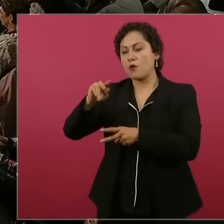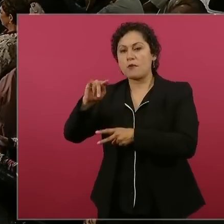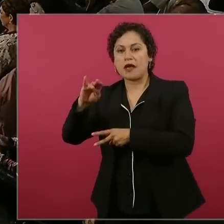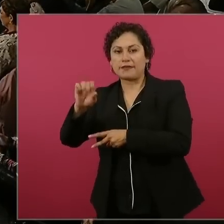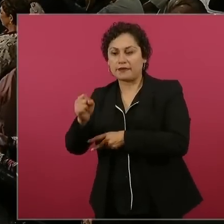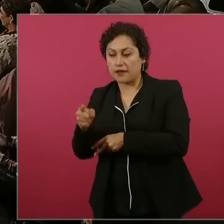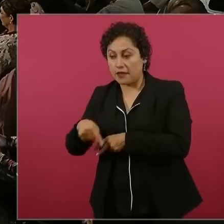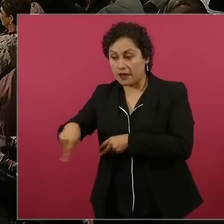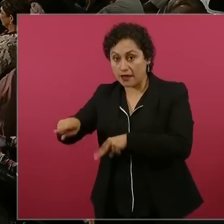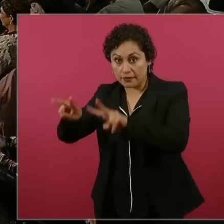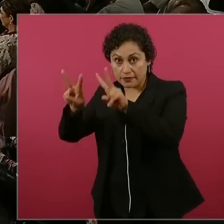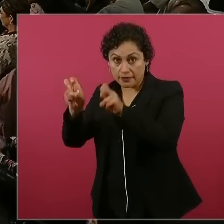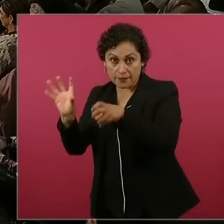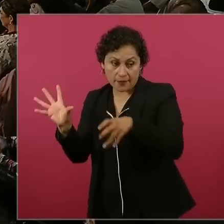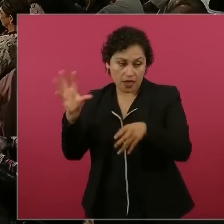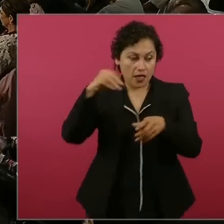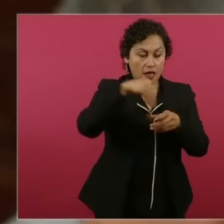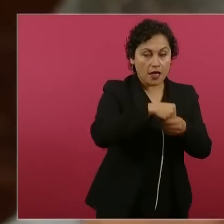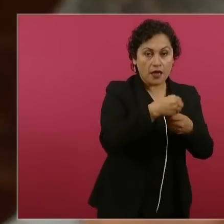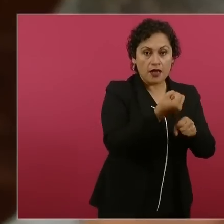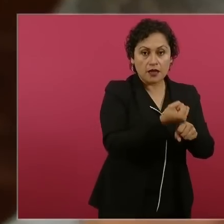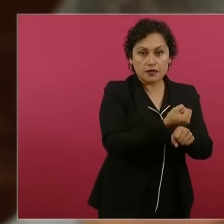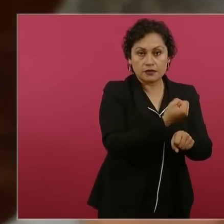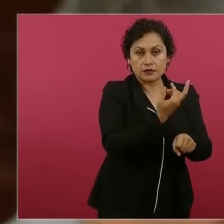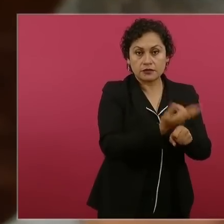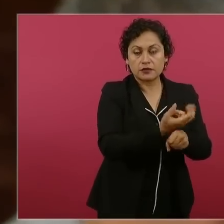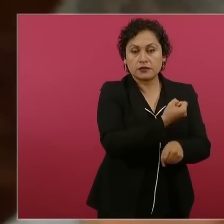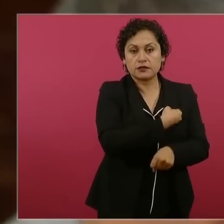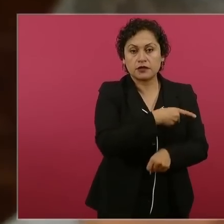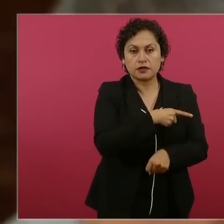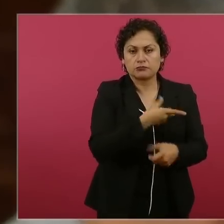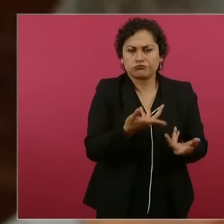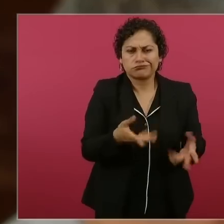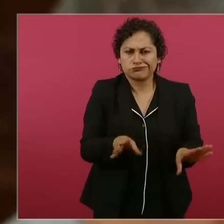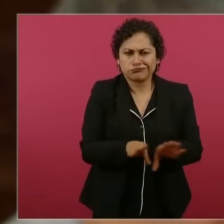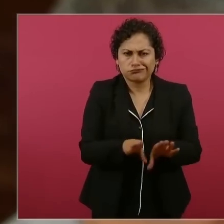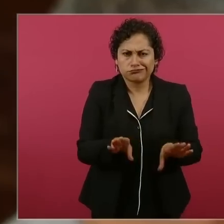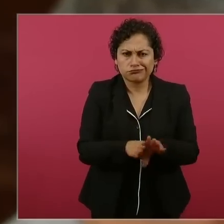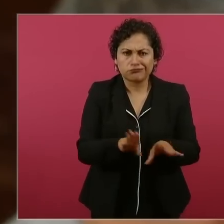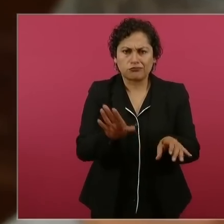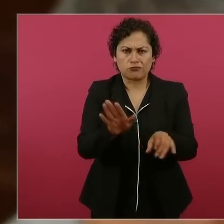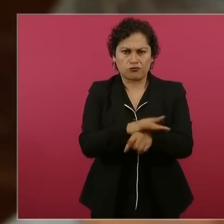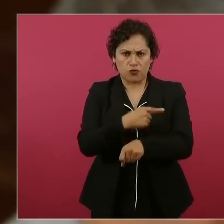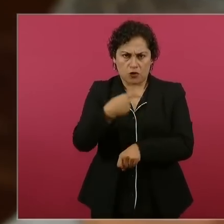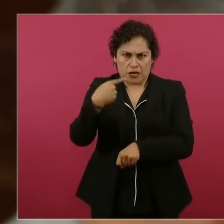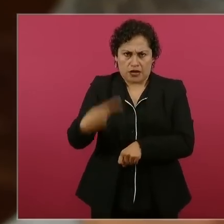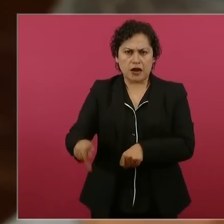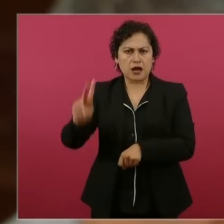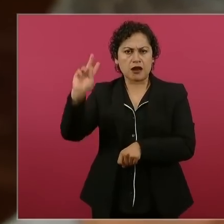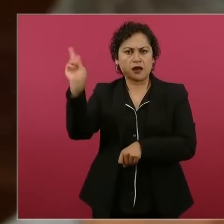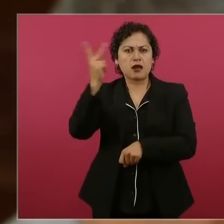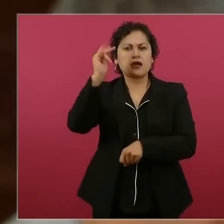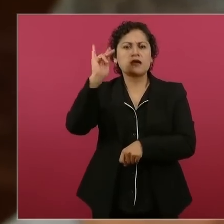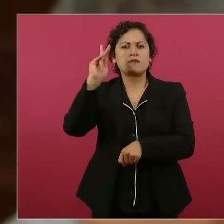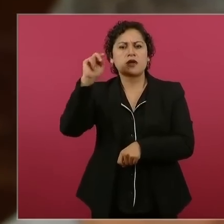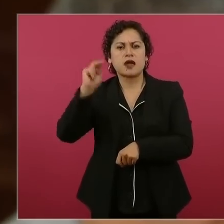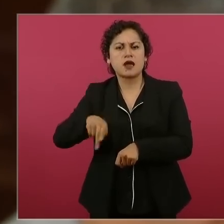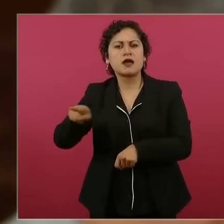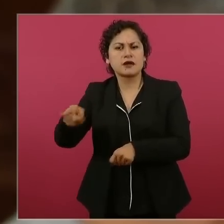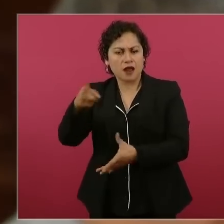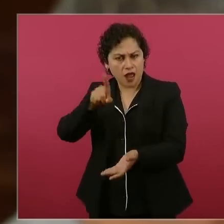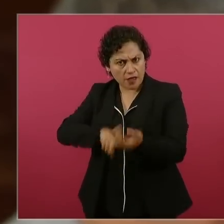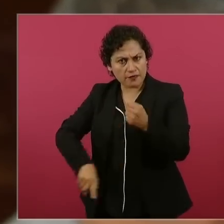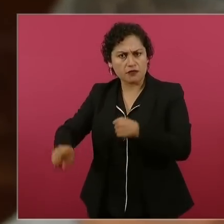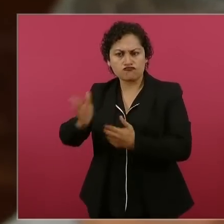es pionero en la formación profesional de homeópatas y acupunturistas en el Instituto Politécnico Nacional. Y